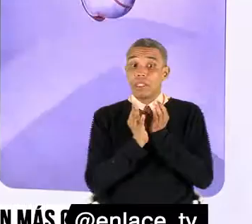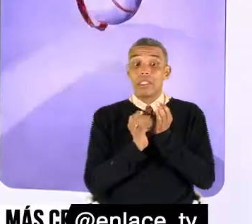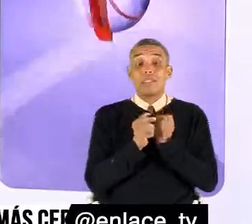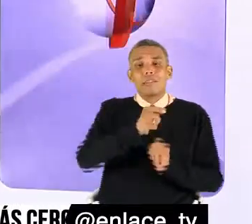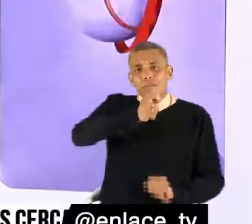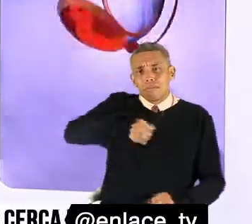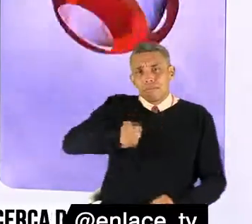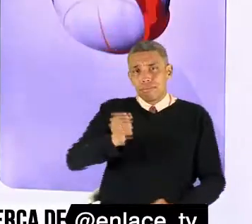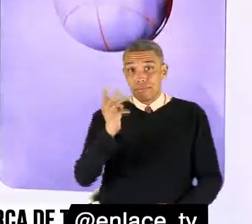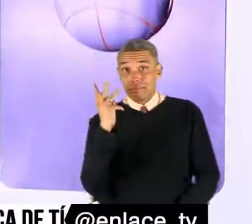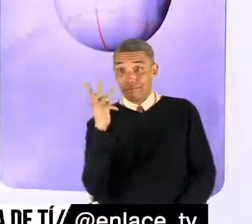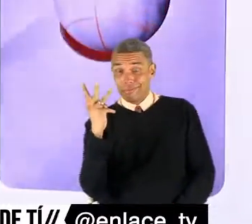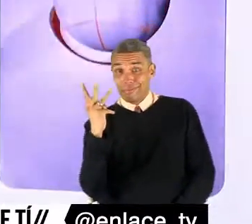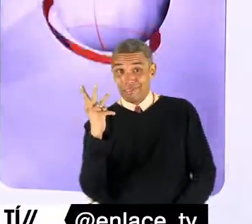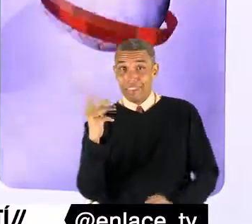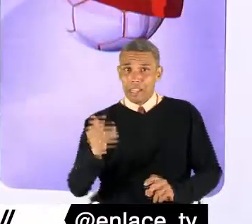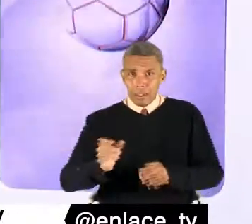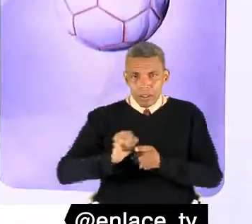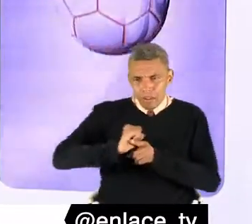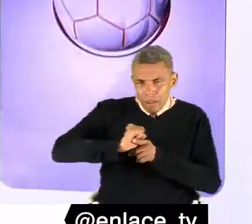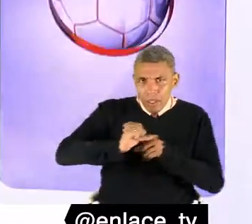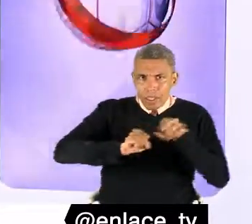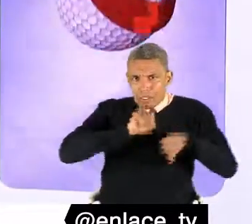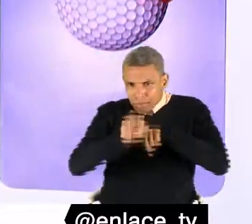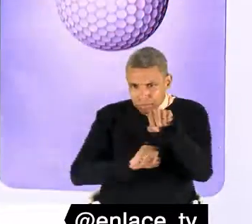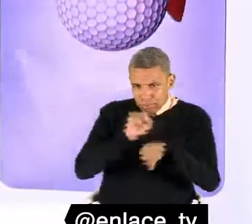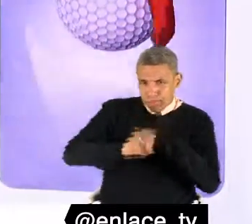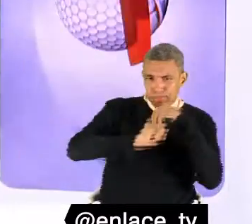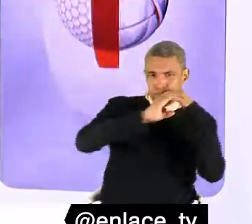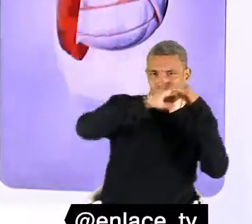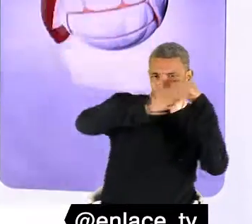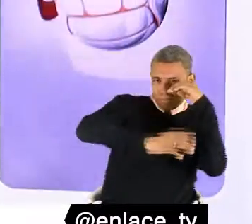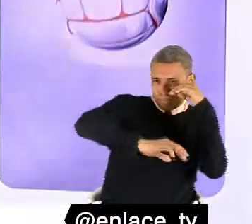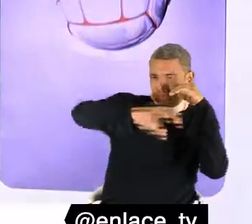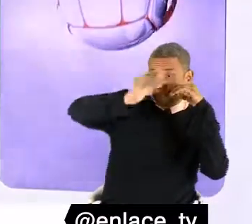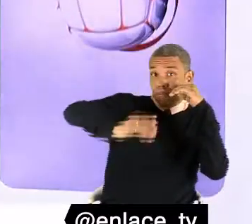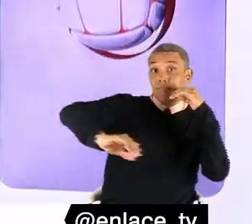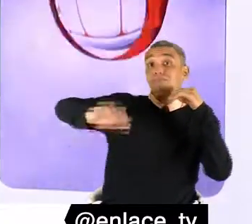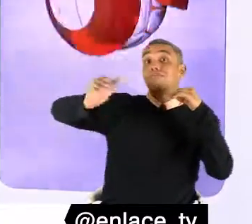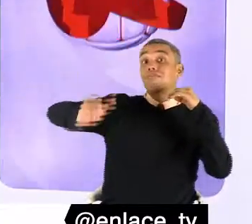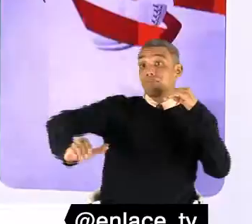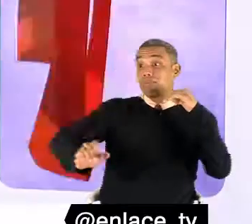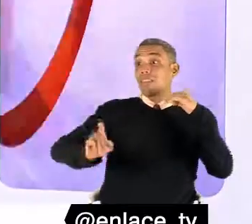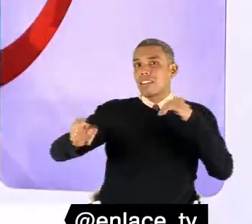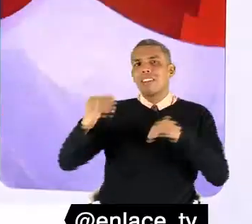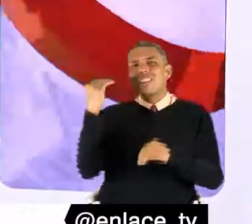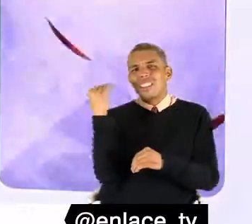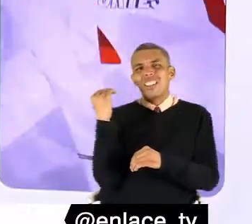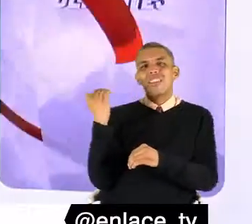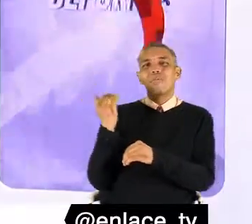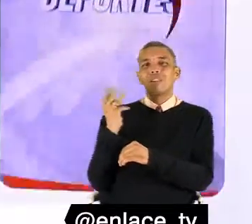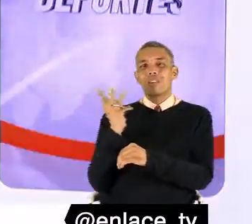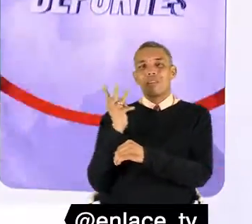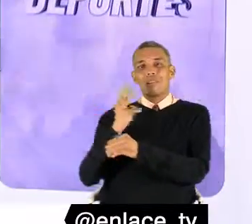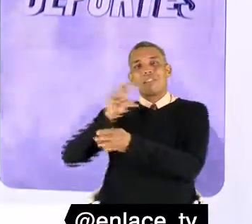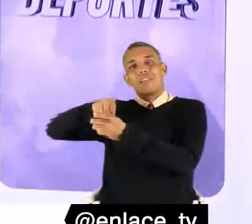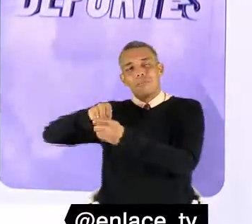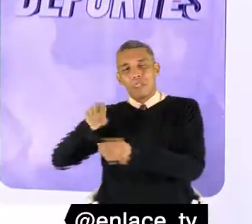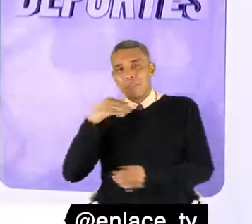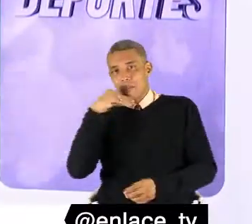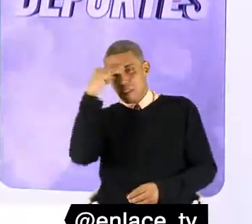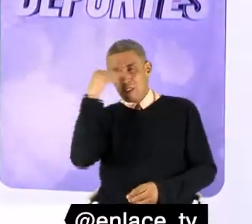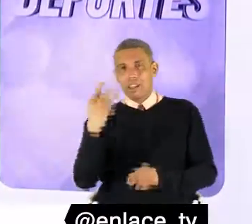familia practican esta disciplina deportiva y que estuvieron en el pasado campeonato mundial del BMX. Son ellos: Ainara Serrano, que